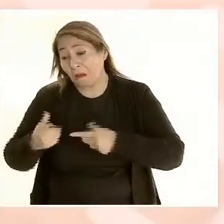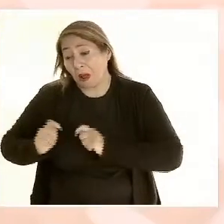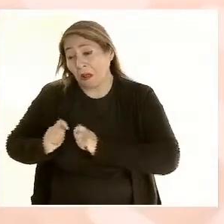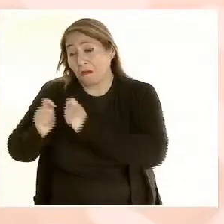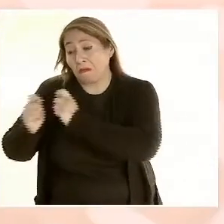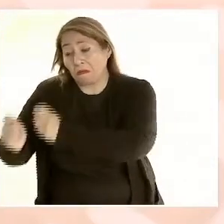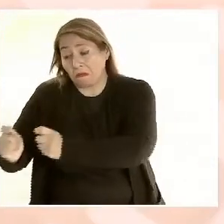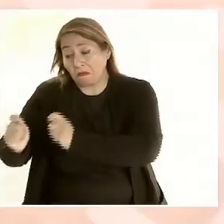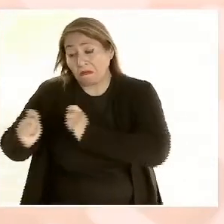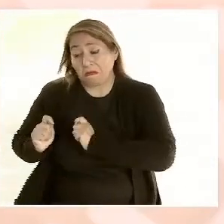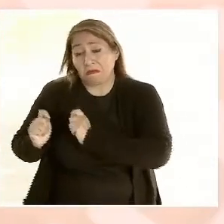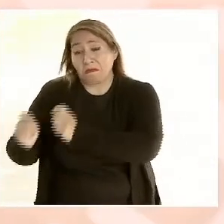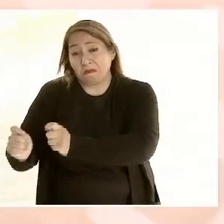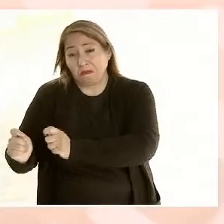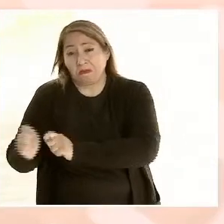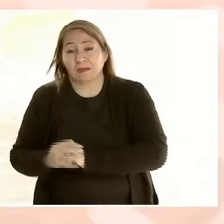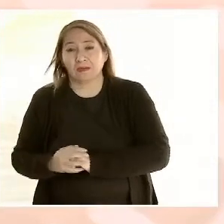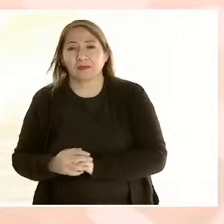entregar por consigna